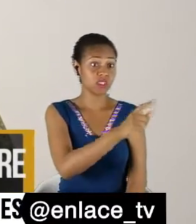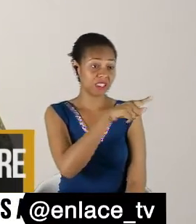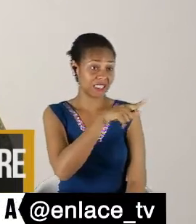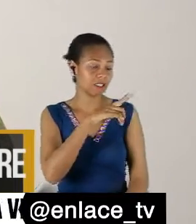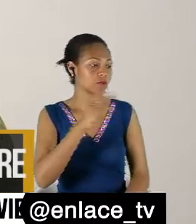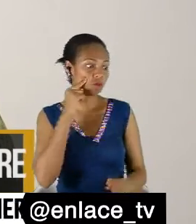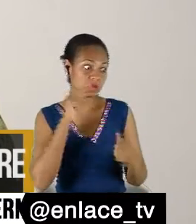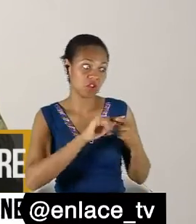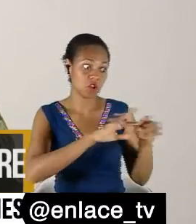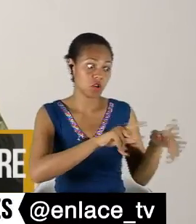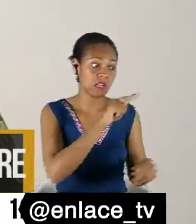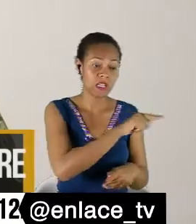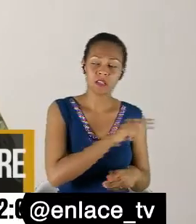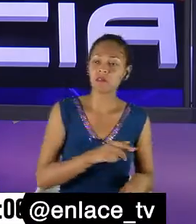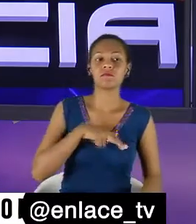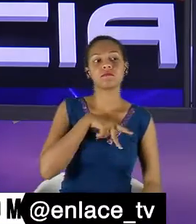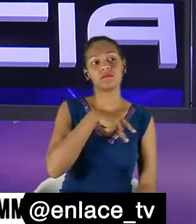información que tenemos.